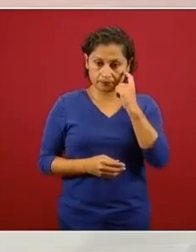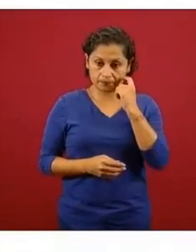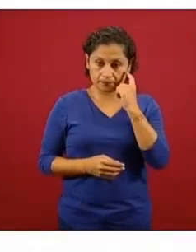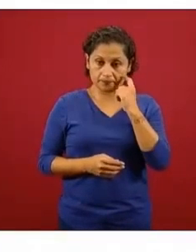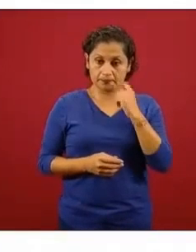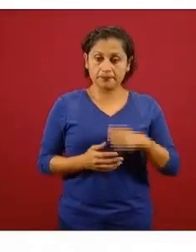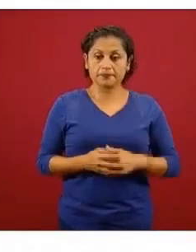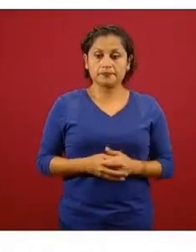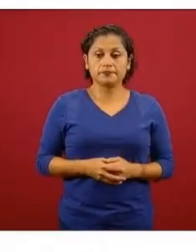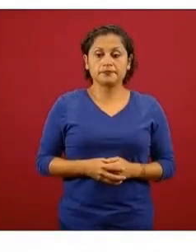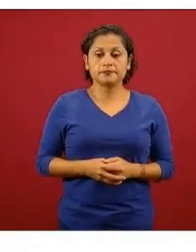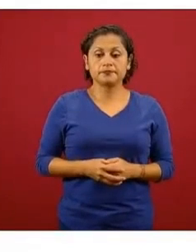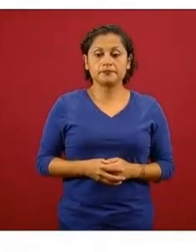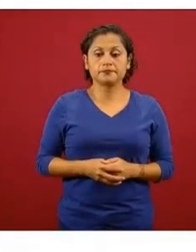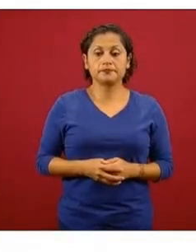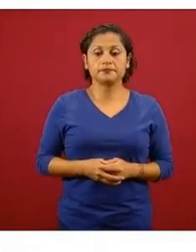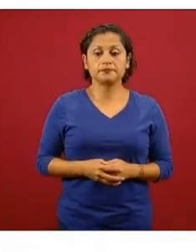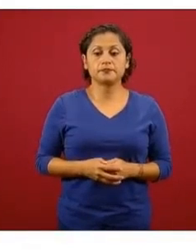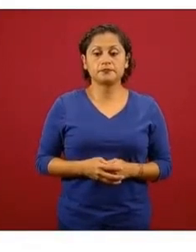¿Cómo pagar?